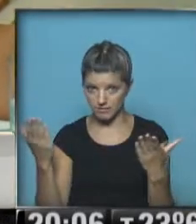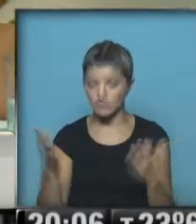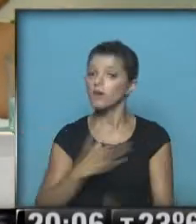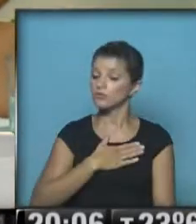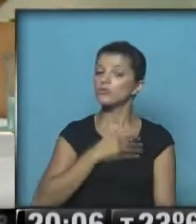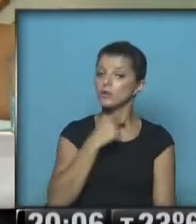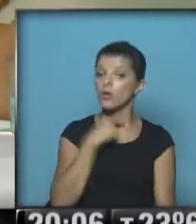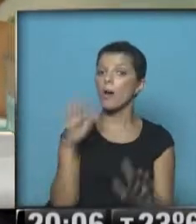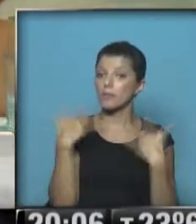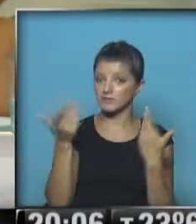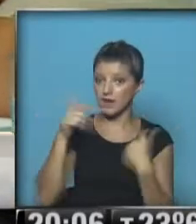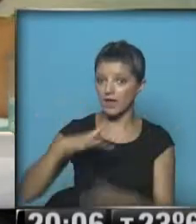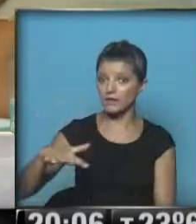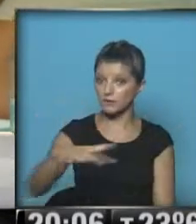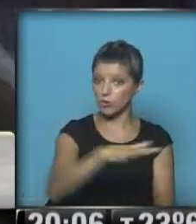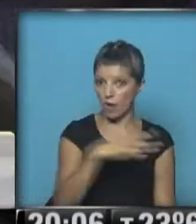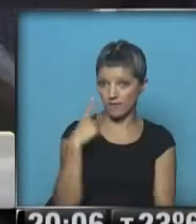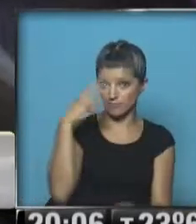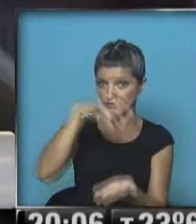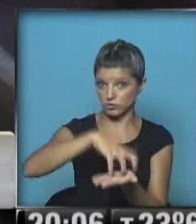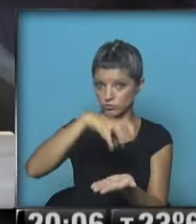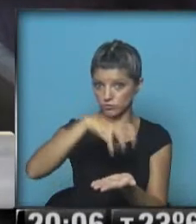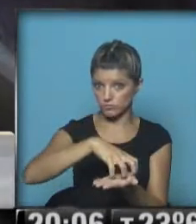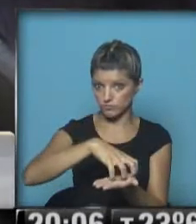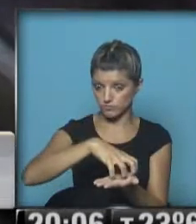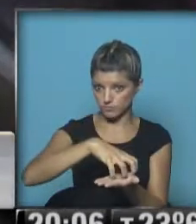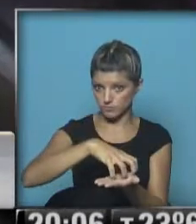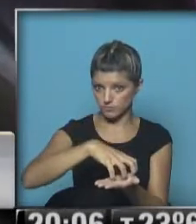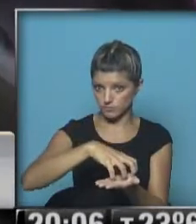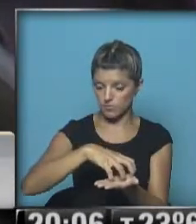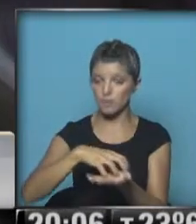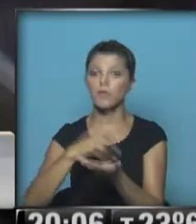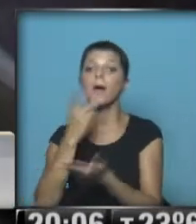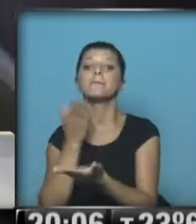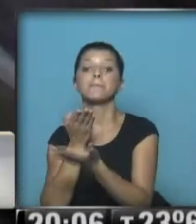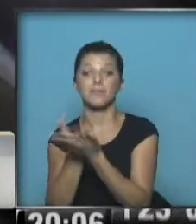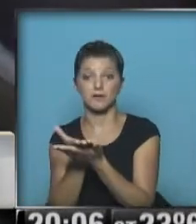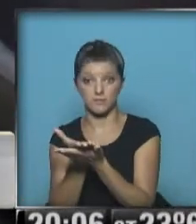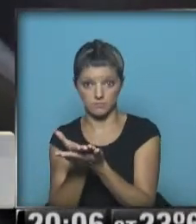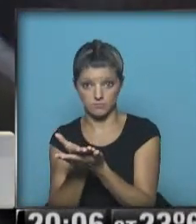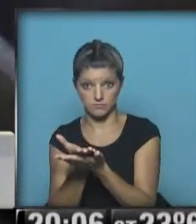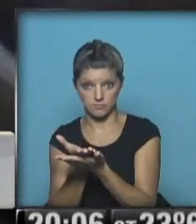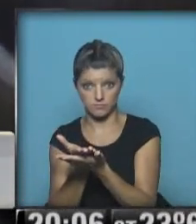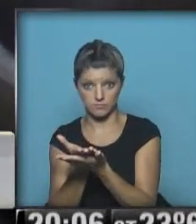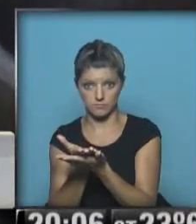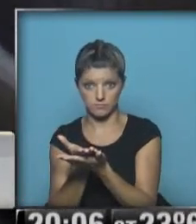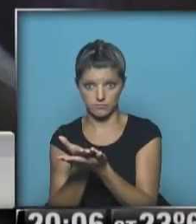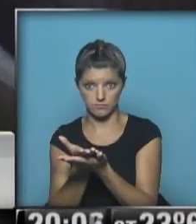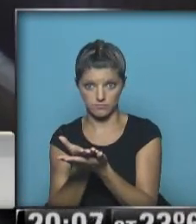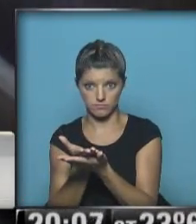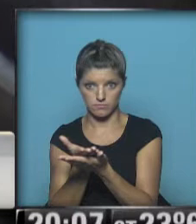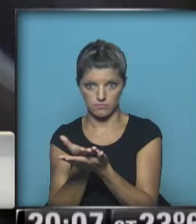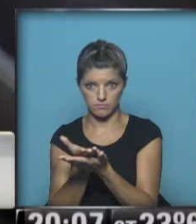aprovechar este espacio institucional para hacer un pedido y qué tiene que ver